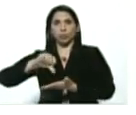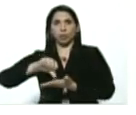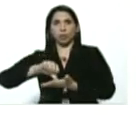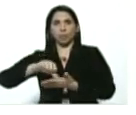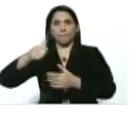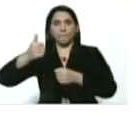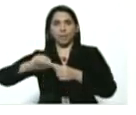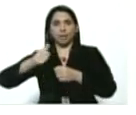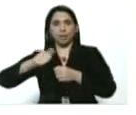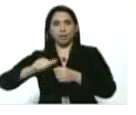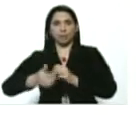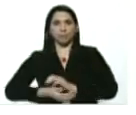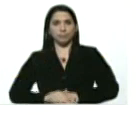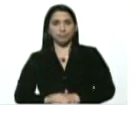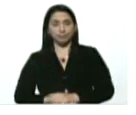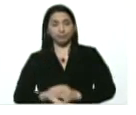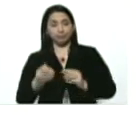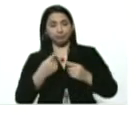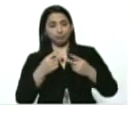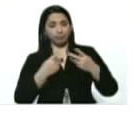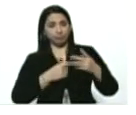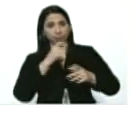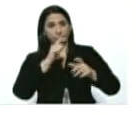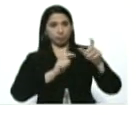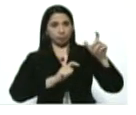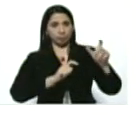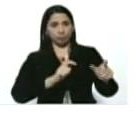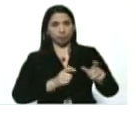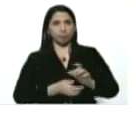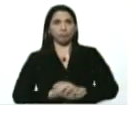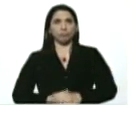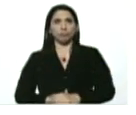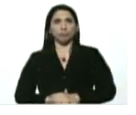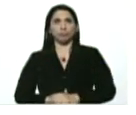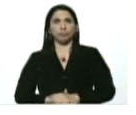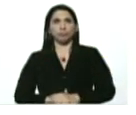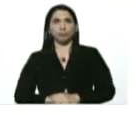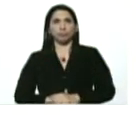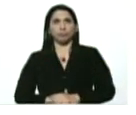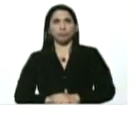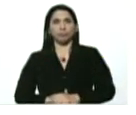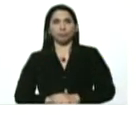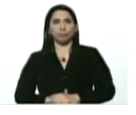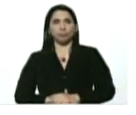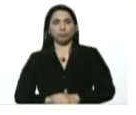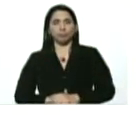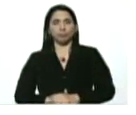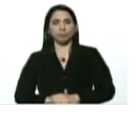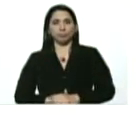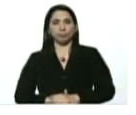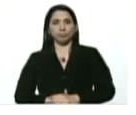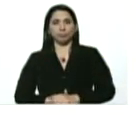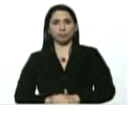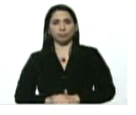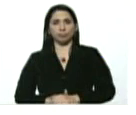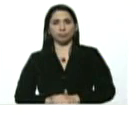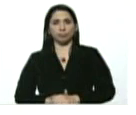maracaibo los restantes casos de focos de focos